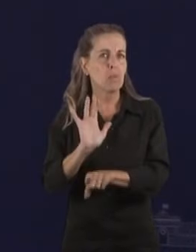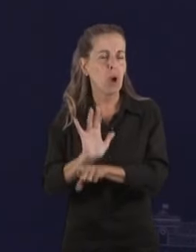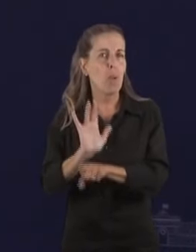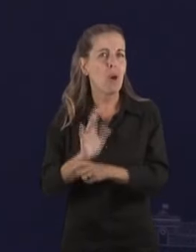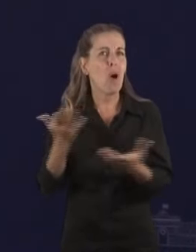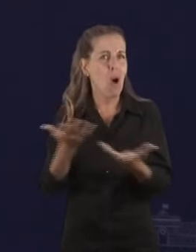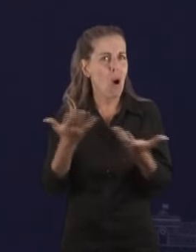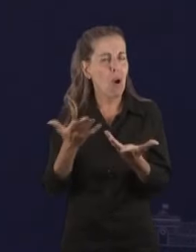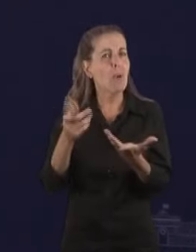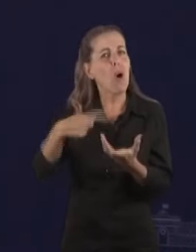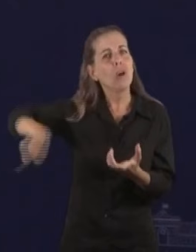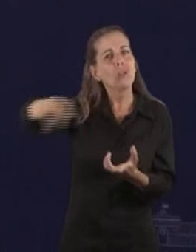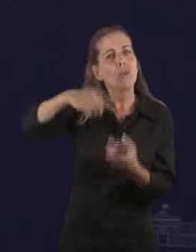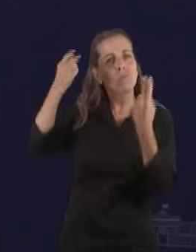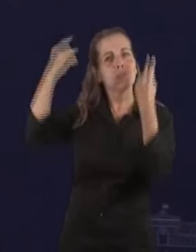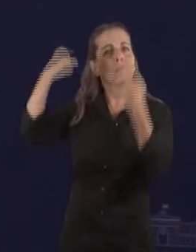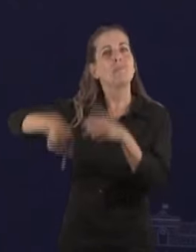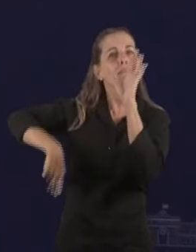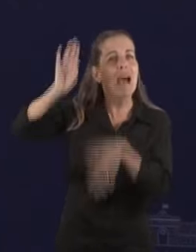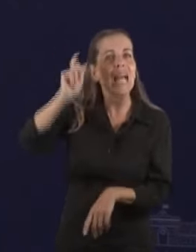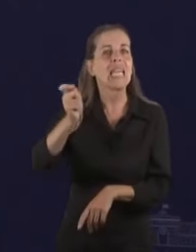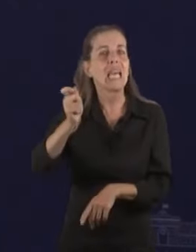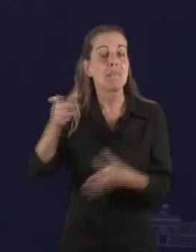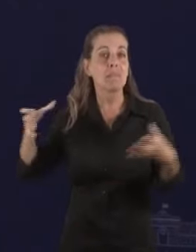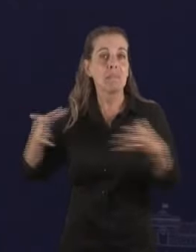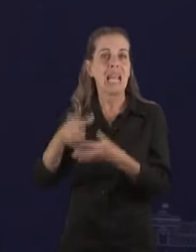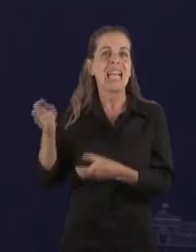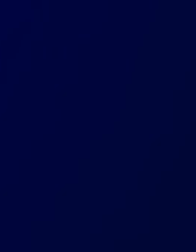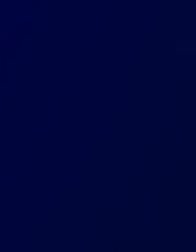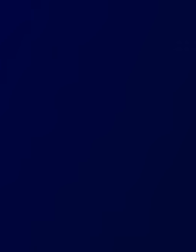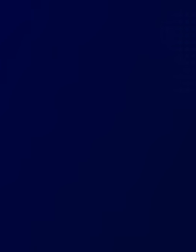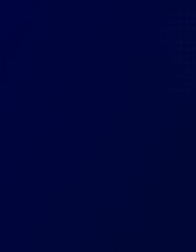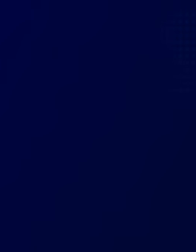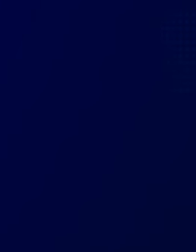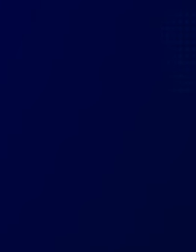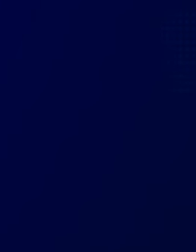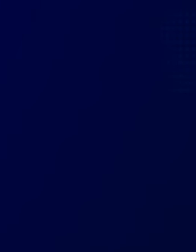de espasmos de una casta sindical que está claramente en retirada.